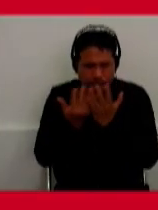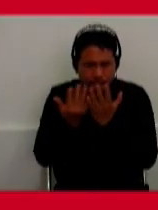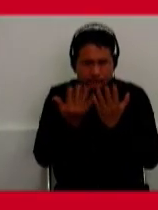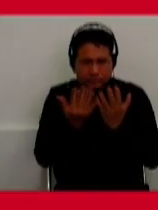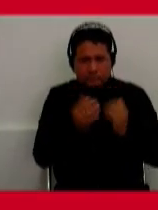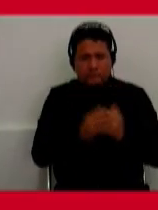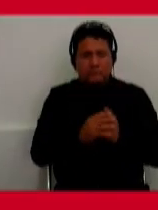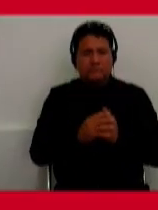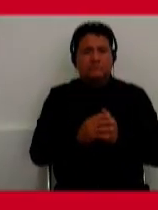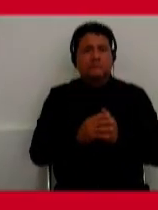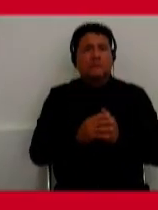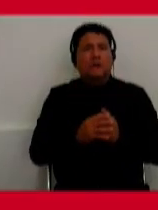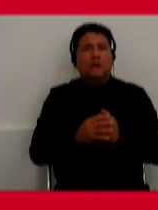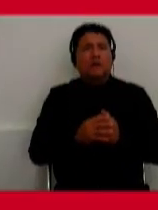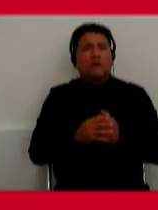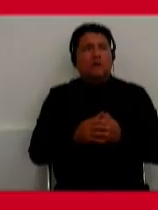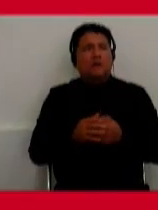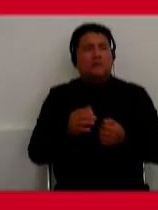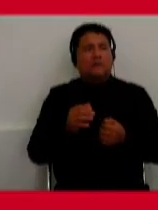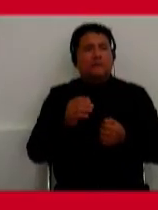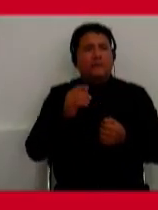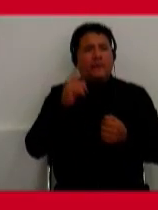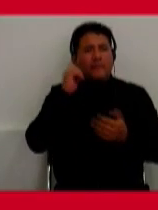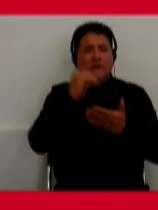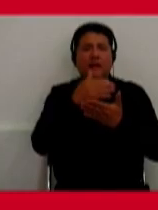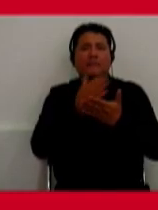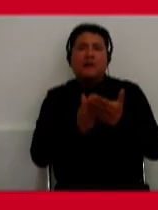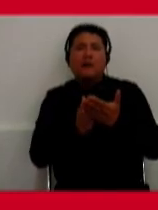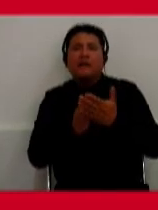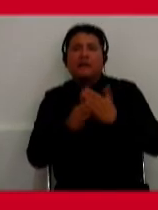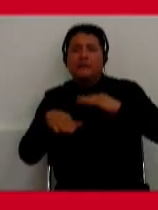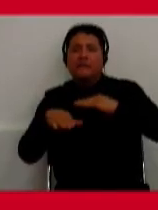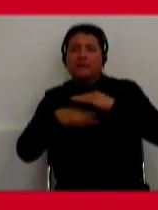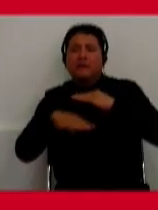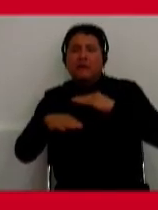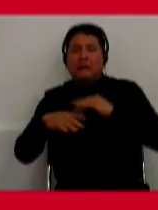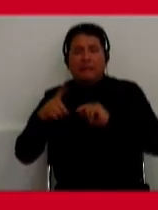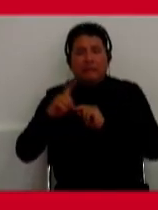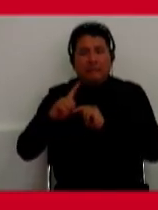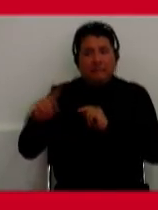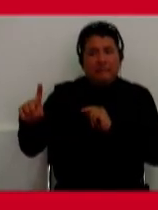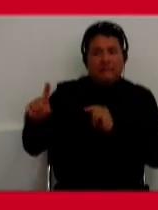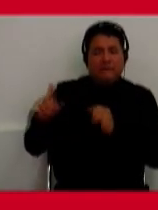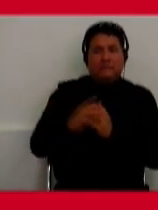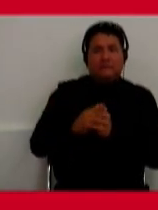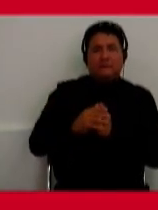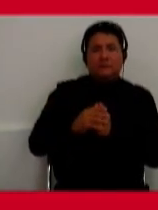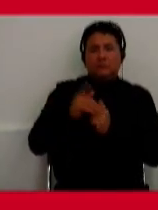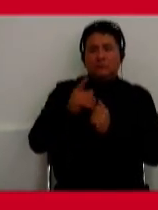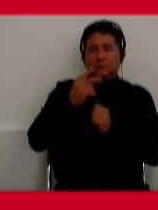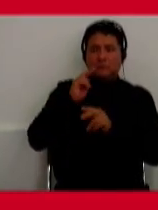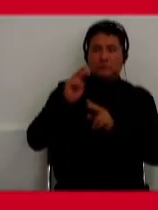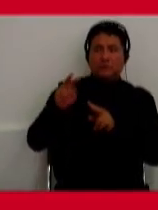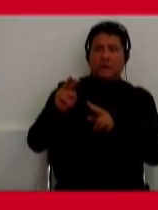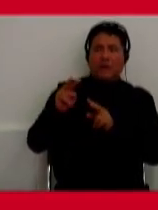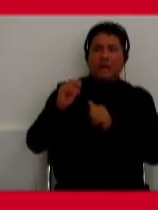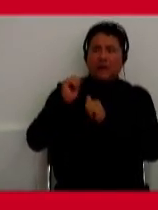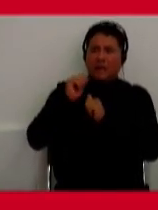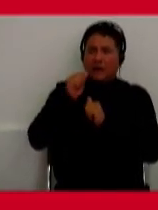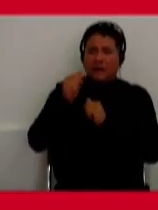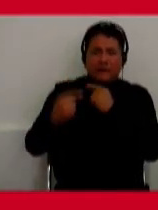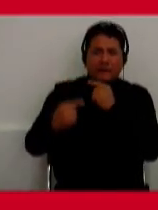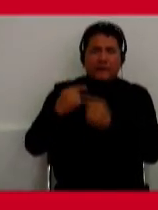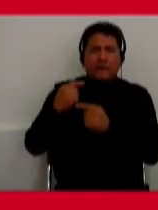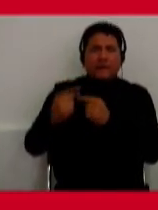cuadro que tienen en la parte inferior derecha, donde cada puntuación o ponderación de la suficiencia de